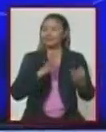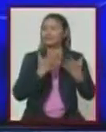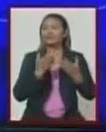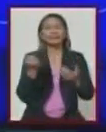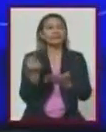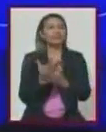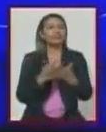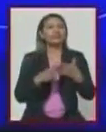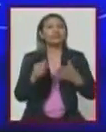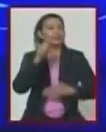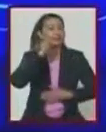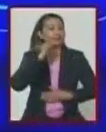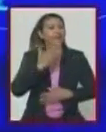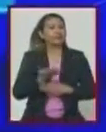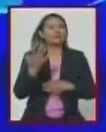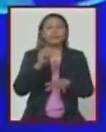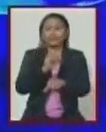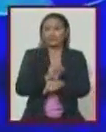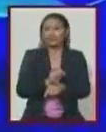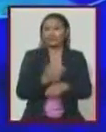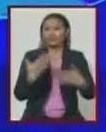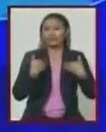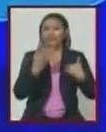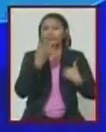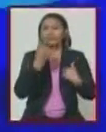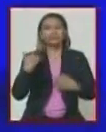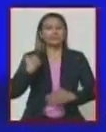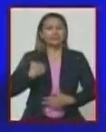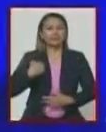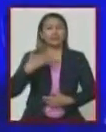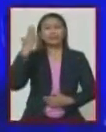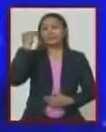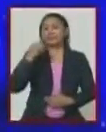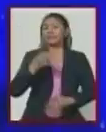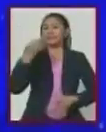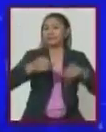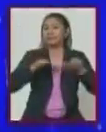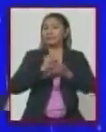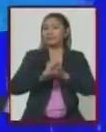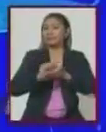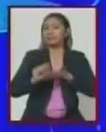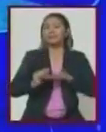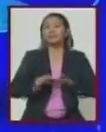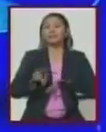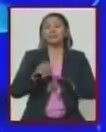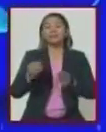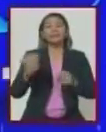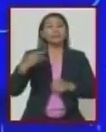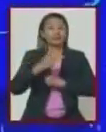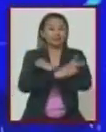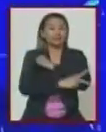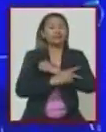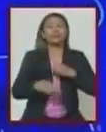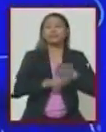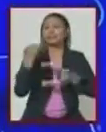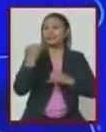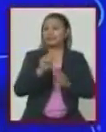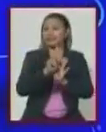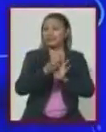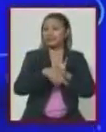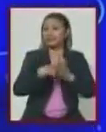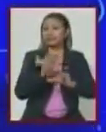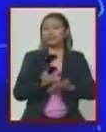Hablamos ahora de un nuevo caso de una mujer que fue detenida con droga en Argentina, porque la justicia del país vecino le ha dado en las